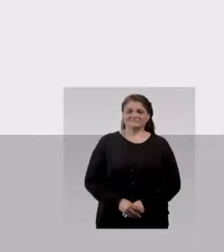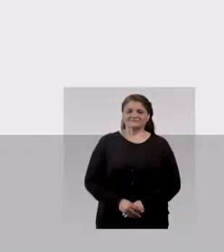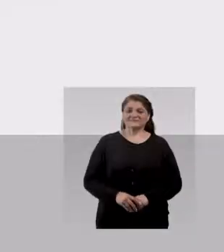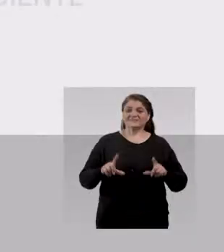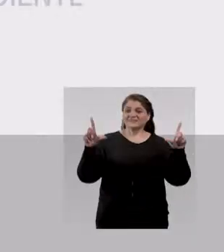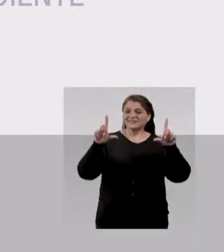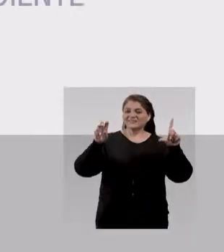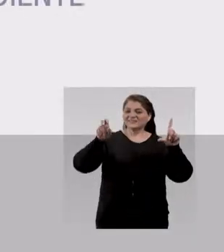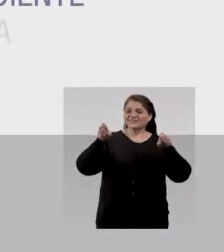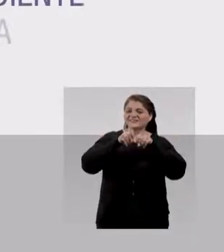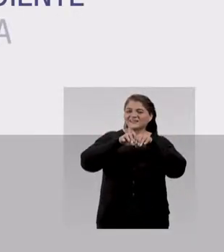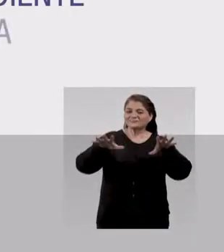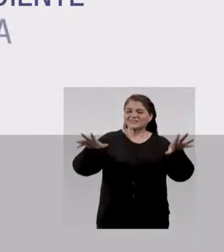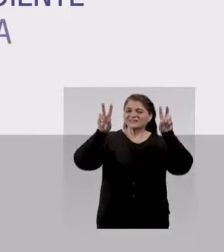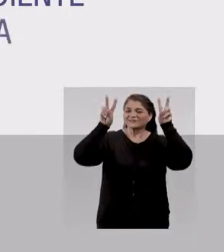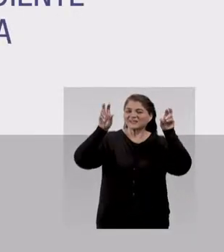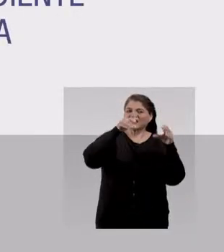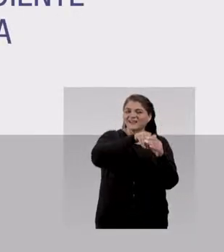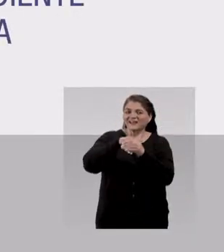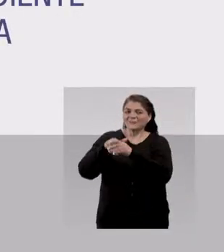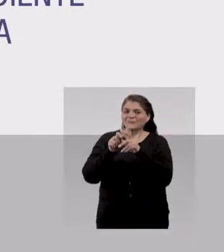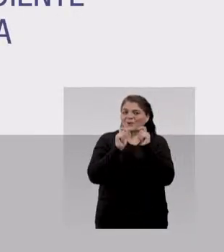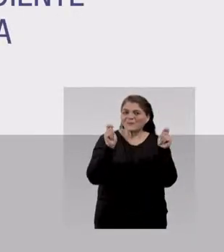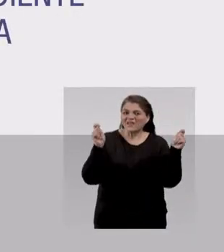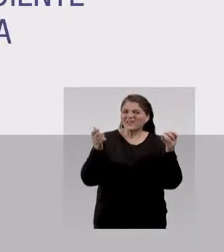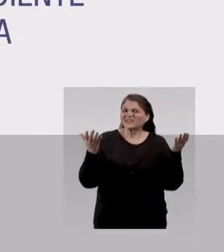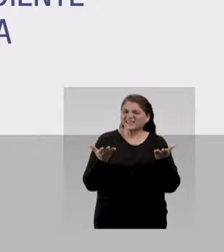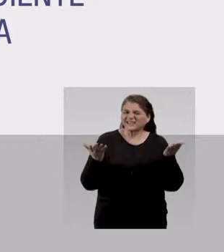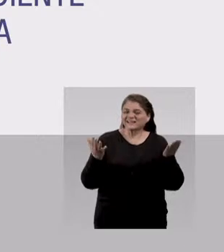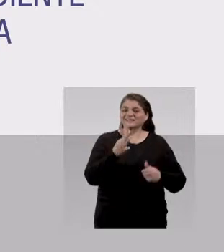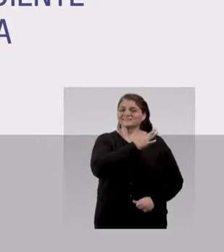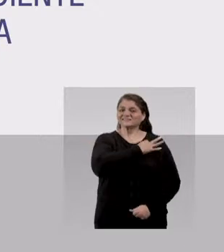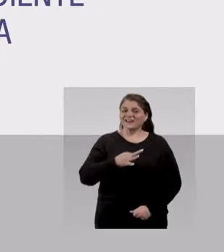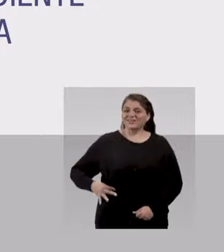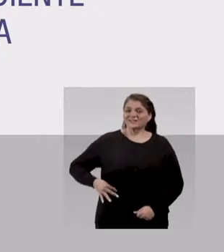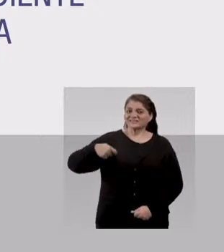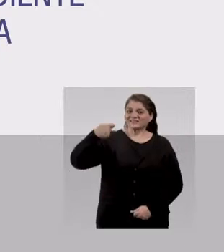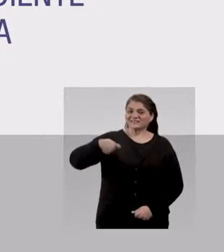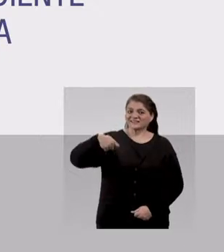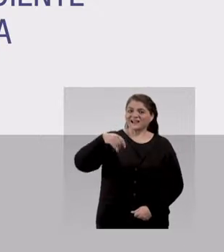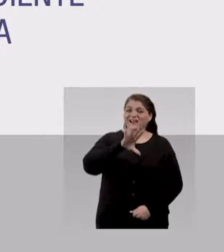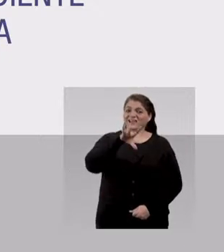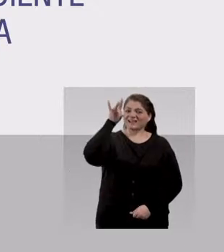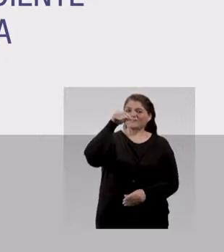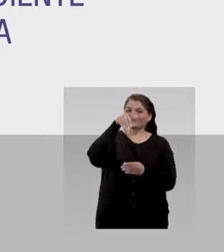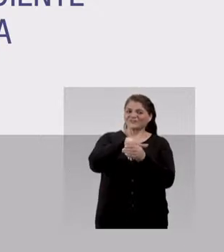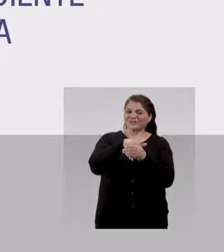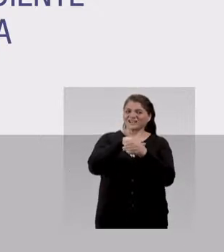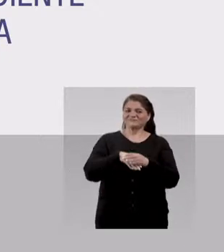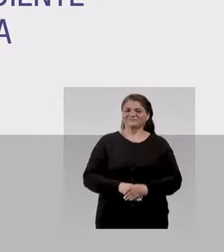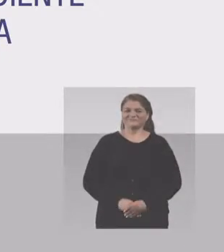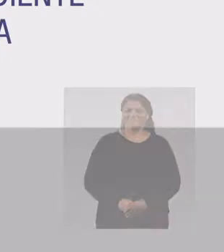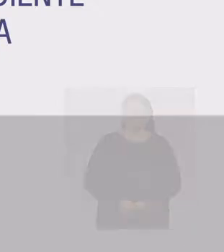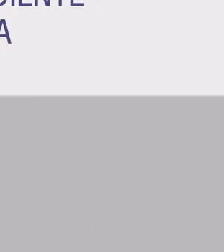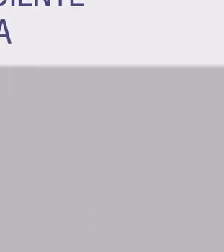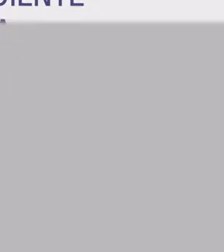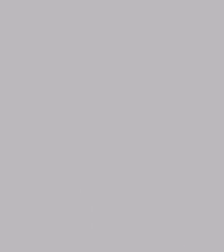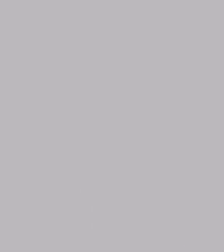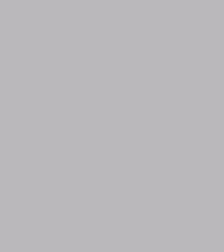los canales de televisión transmitirán conjuntamente la franja electoral correspondiente a la elección parlamentaria